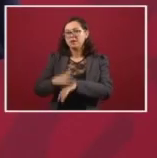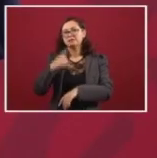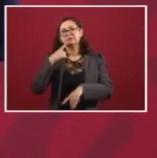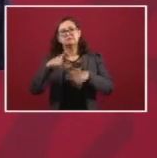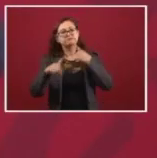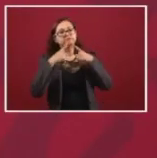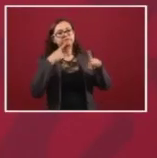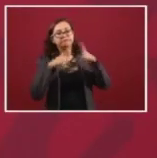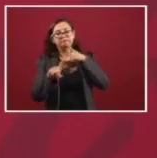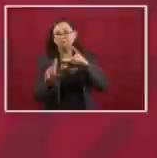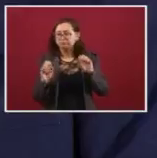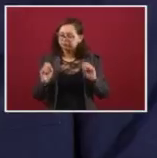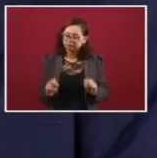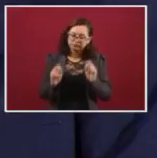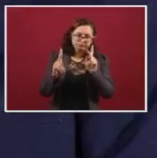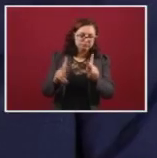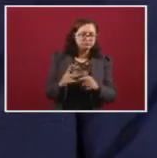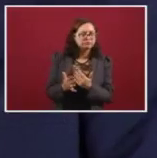¿no?